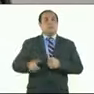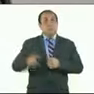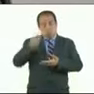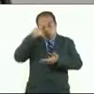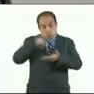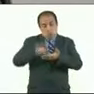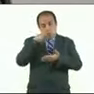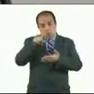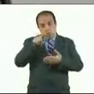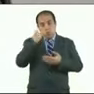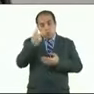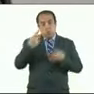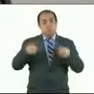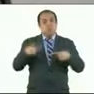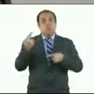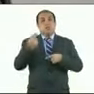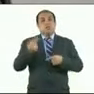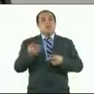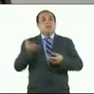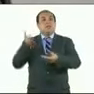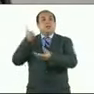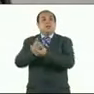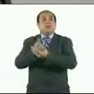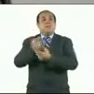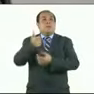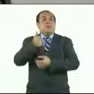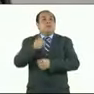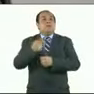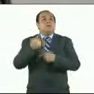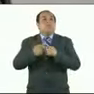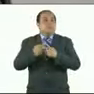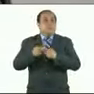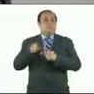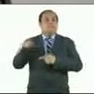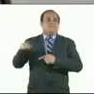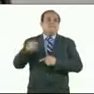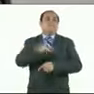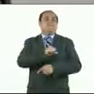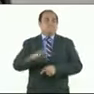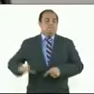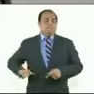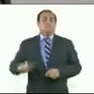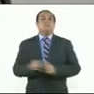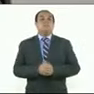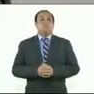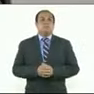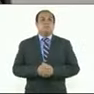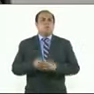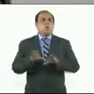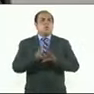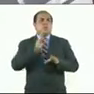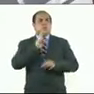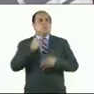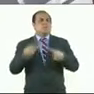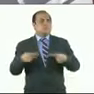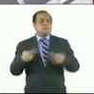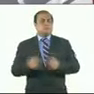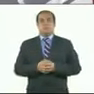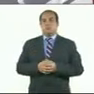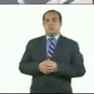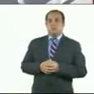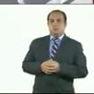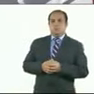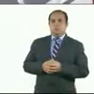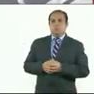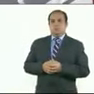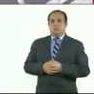personas que había estado ahí al principio era él. ¿Qué ha pasado? ¿Cómo le ha respondido la gente en este aspecto? Pues no